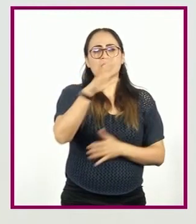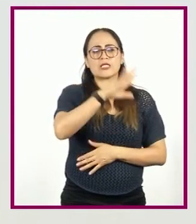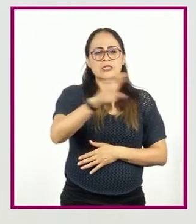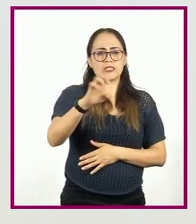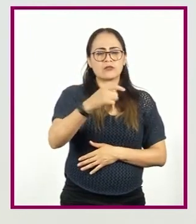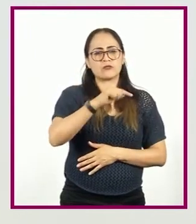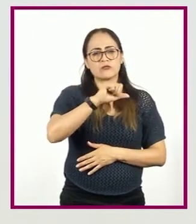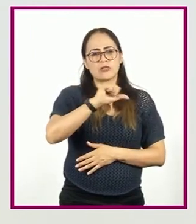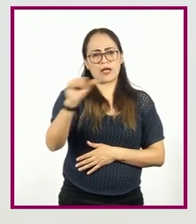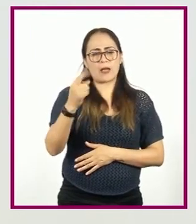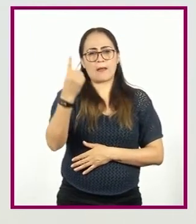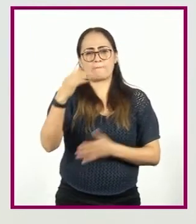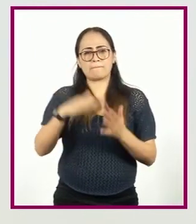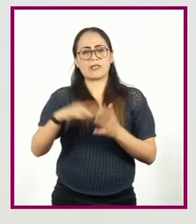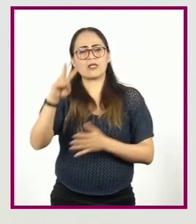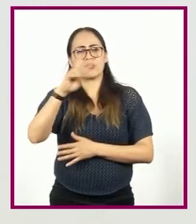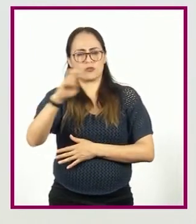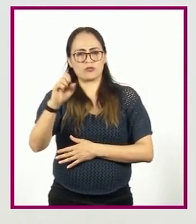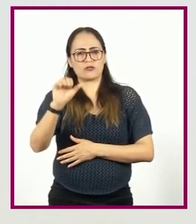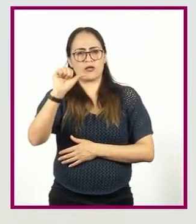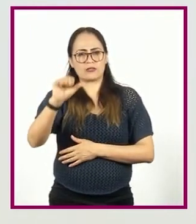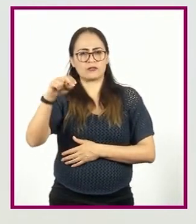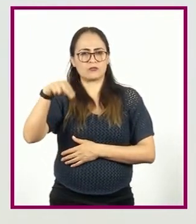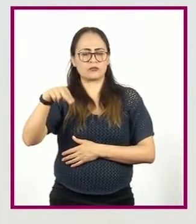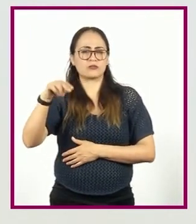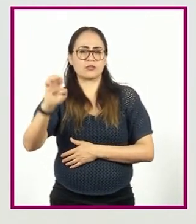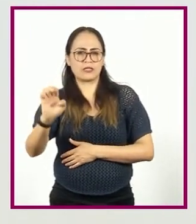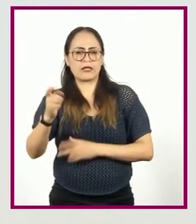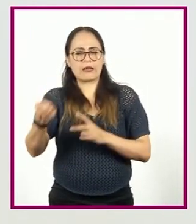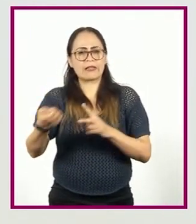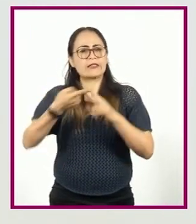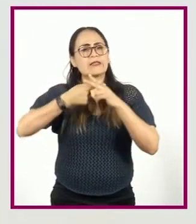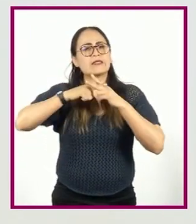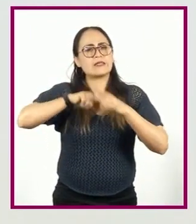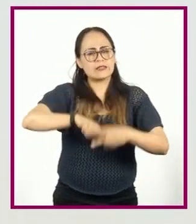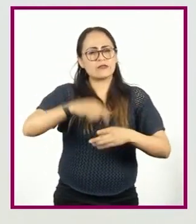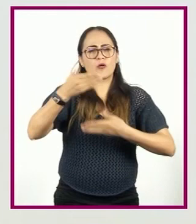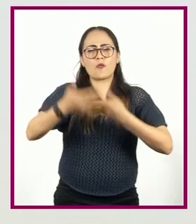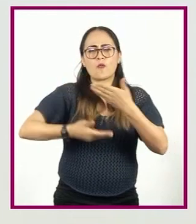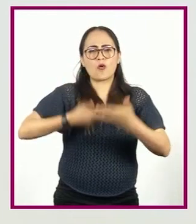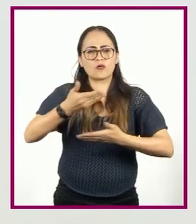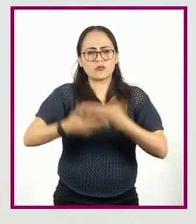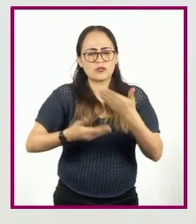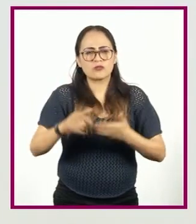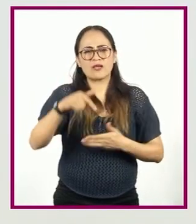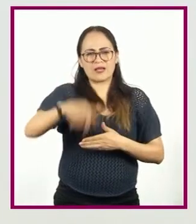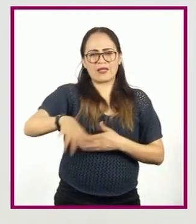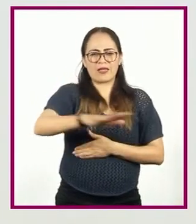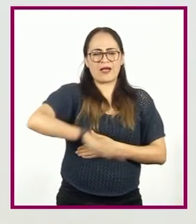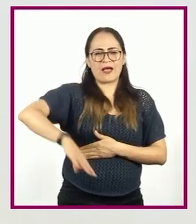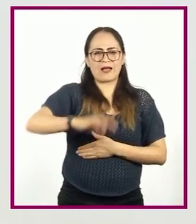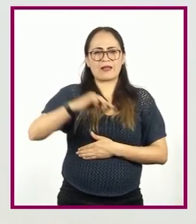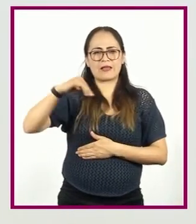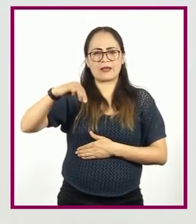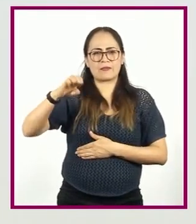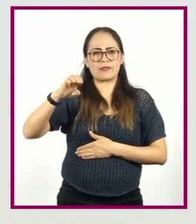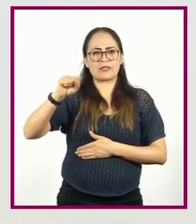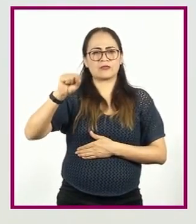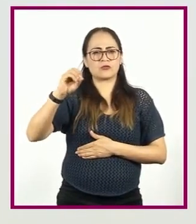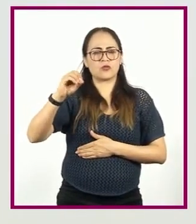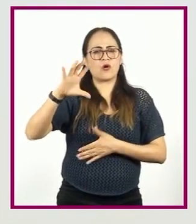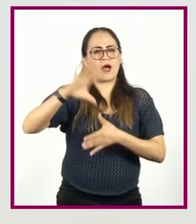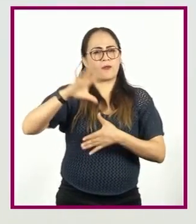y 1200 antes de nuestra era, marcó el inicio del proceso de conformación de Mesoamérica, tema que